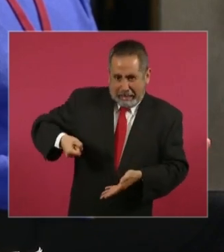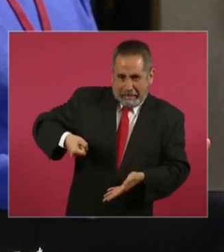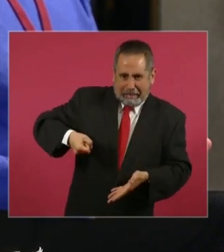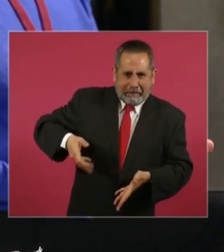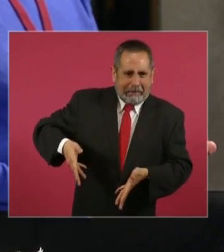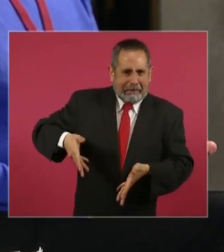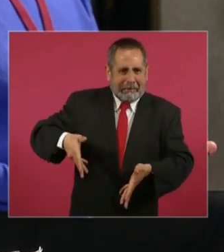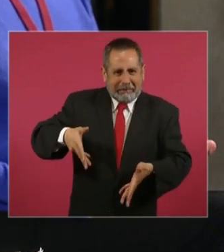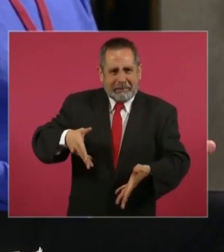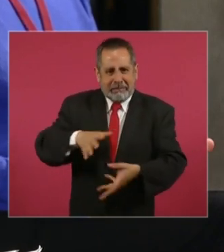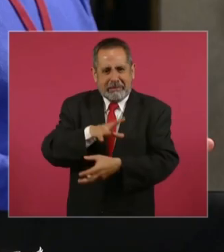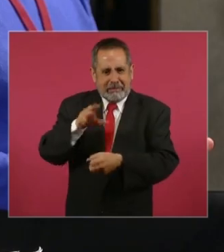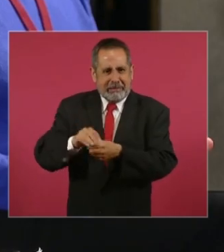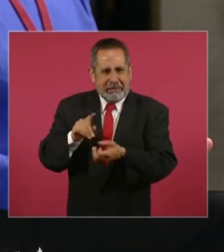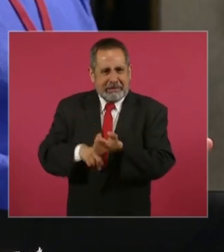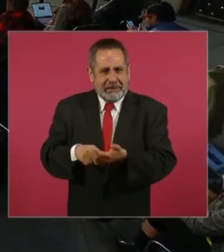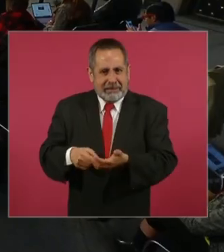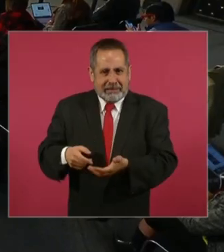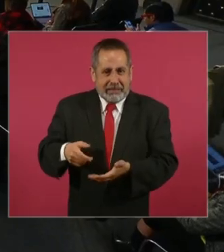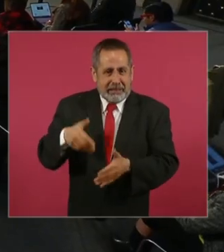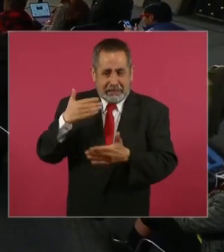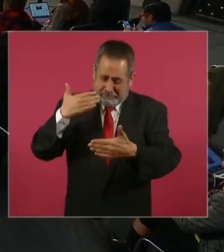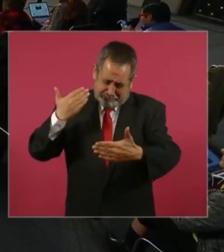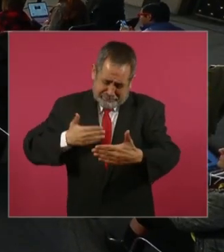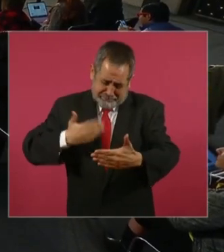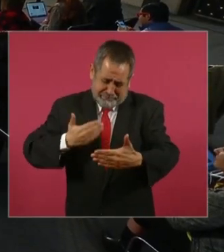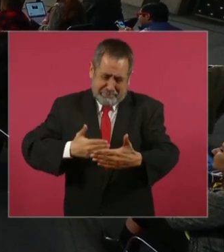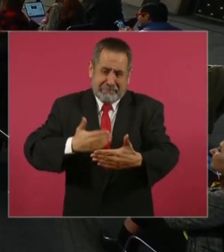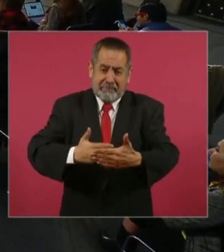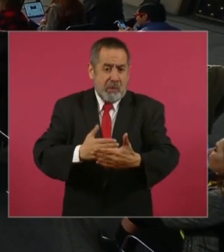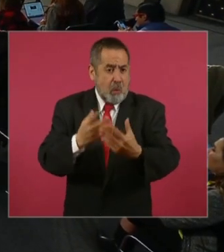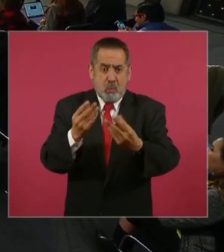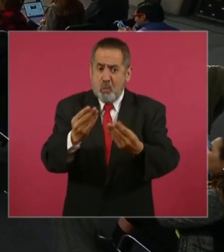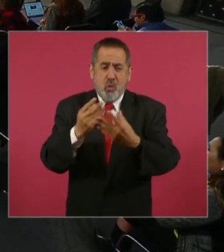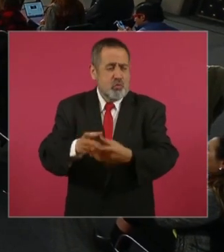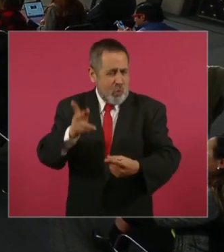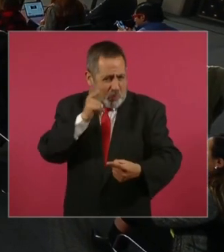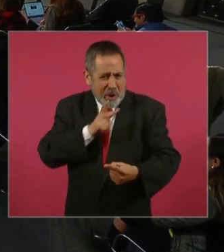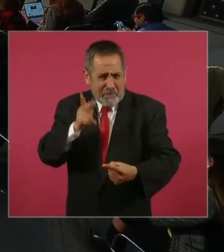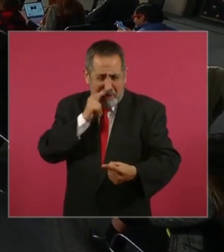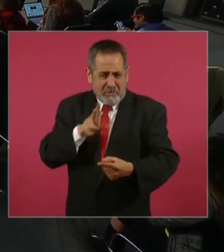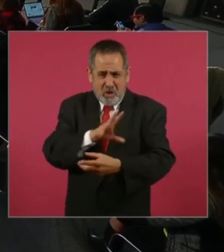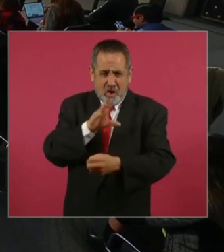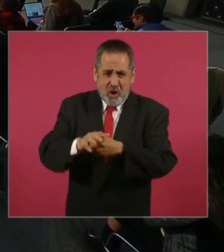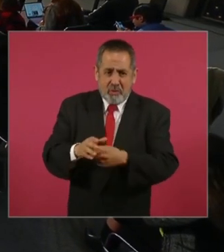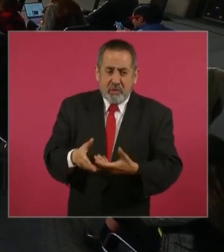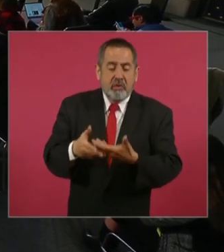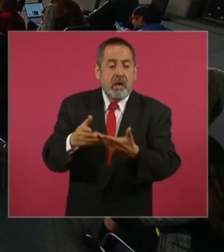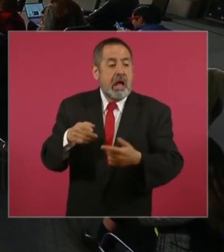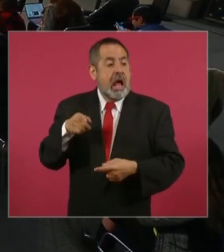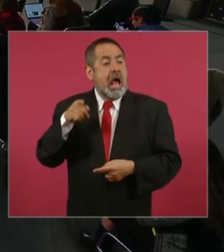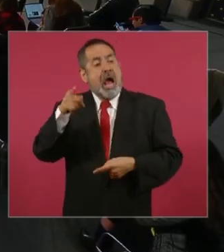aquí prácticamente mi mochila con todos los sustentos, aquí traigo